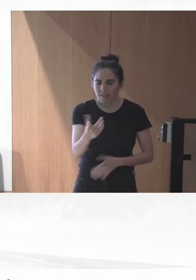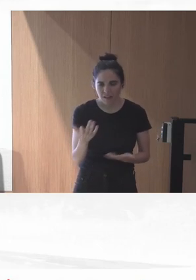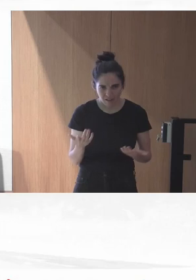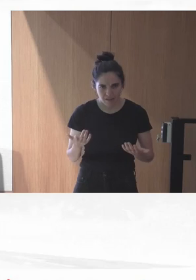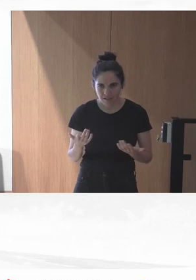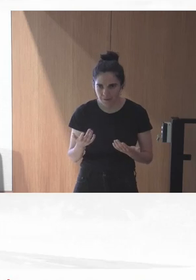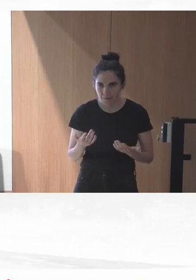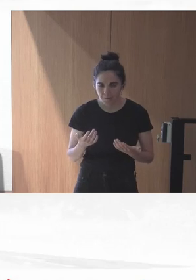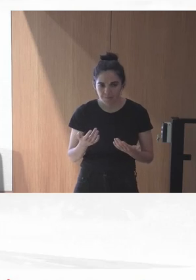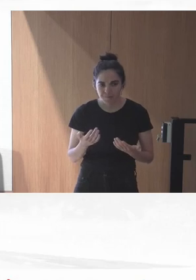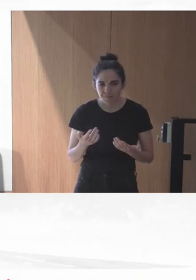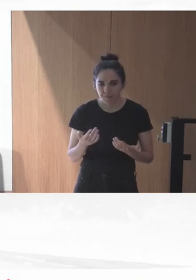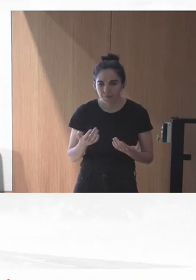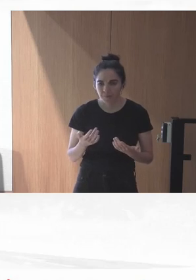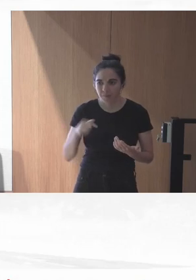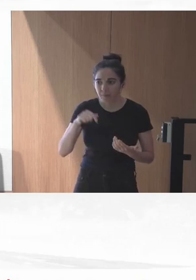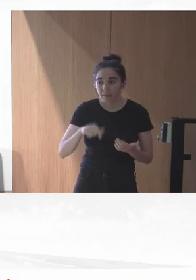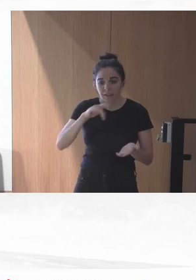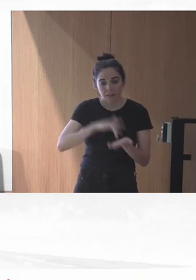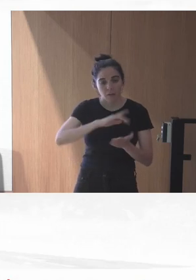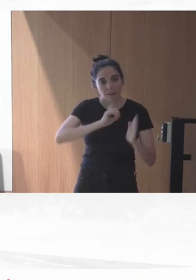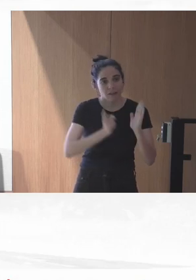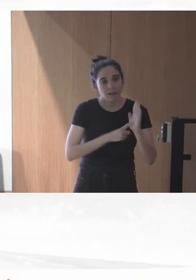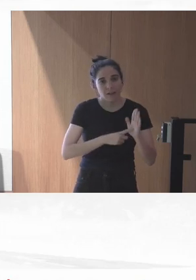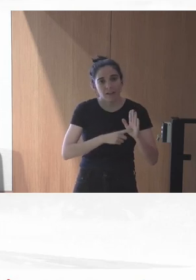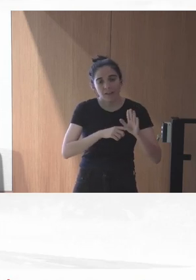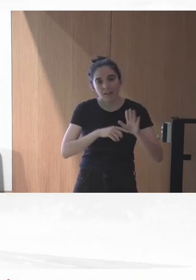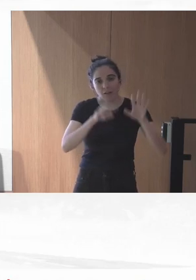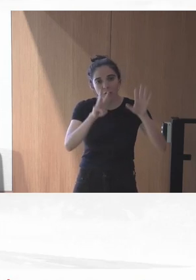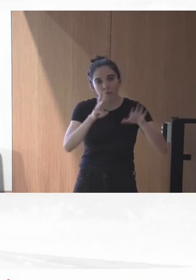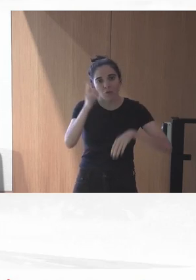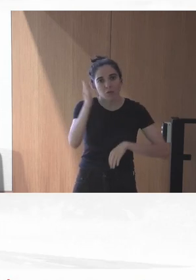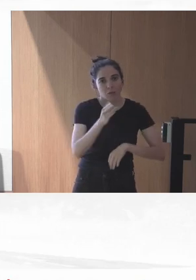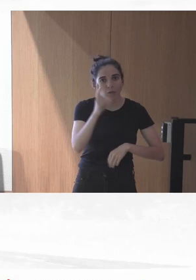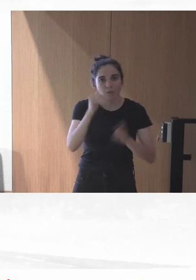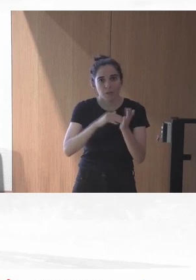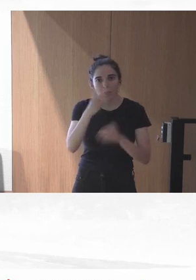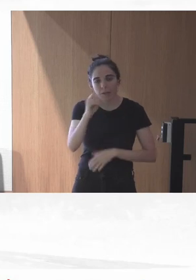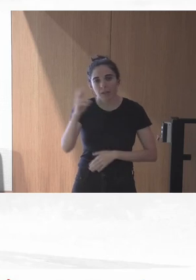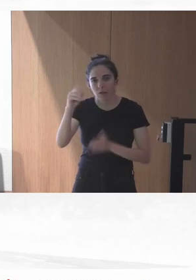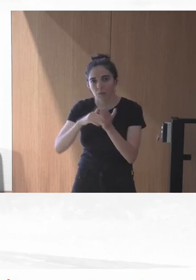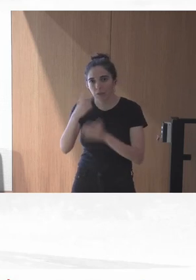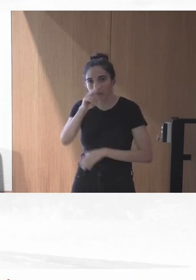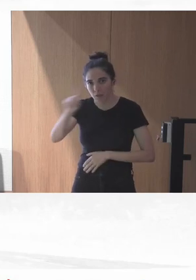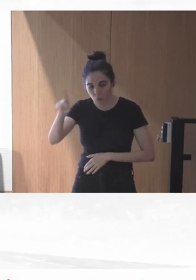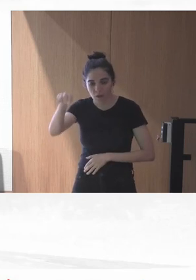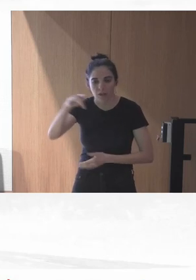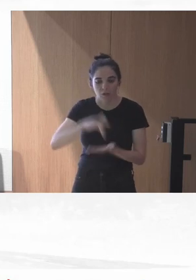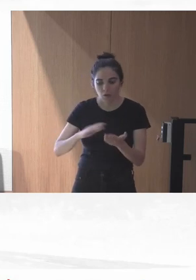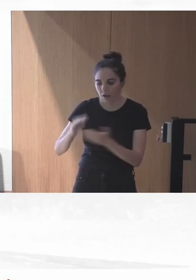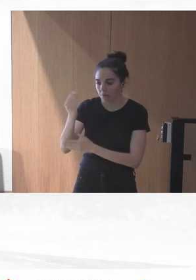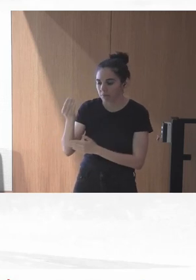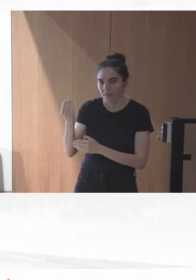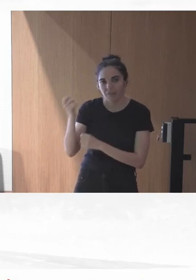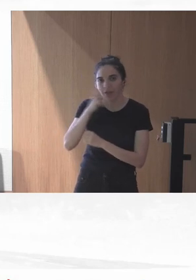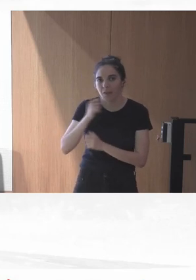recorrer. Aquí con la entrada en vigor de la ley 820/2021 se pone en el artículo 7bis la figura del facilitador, pero